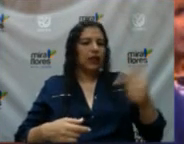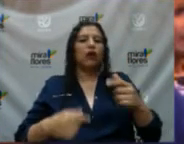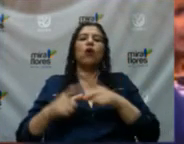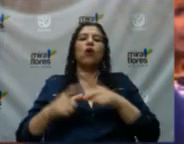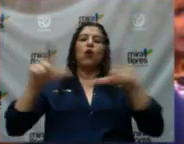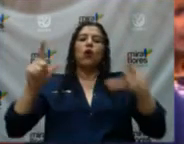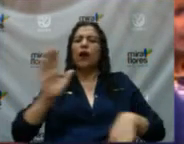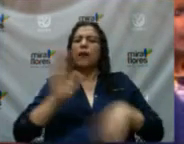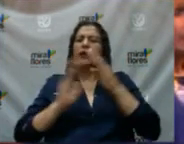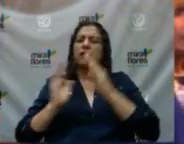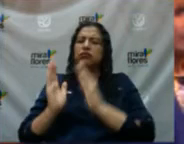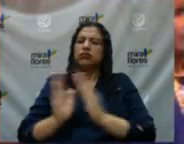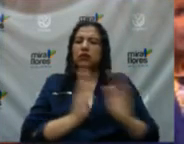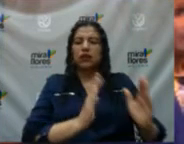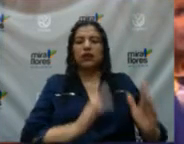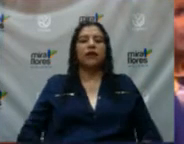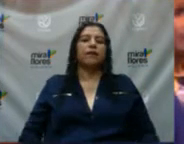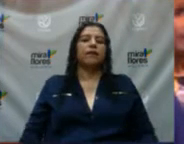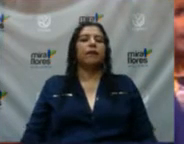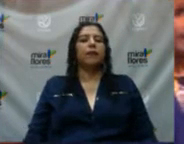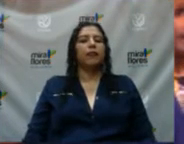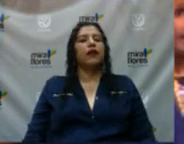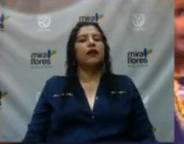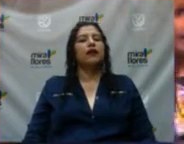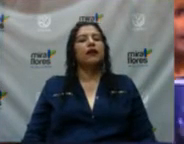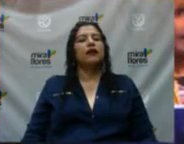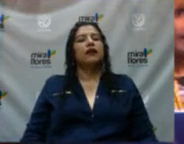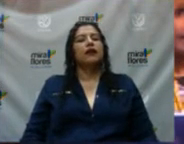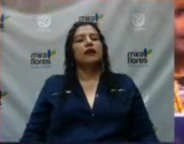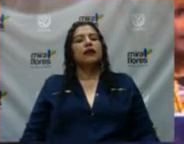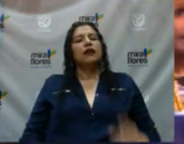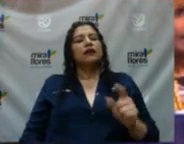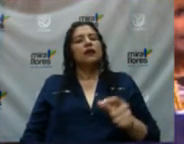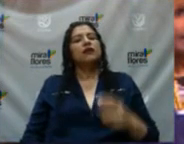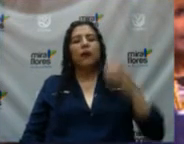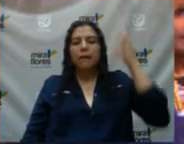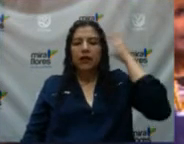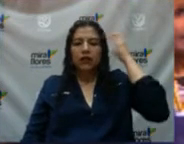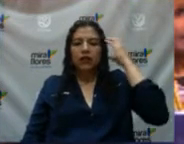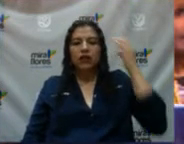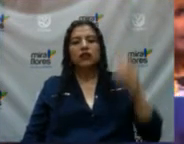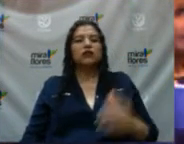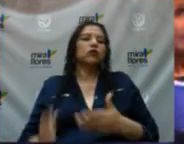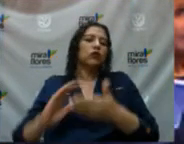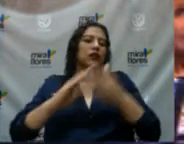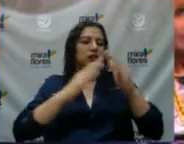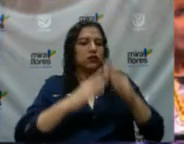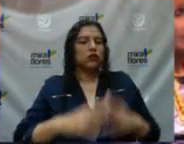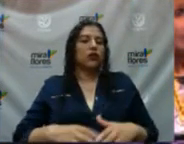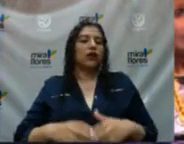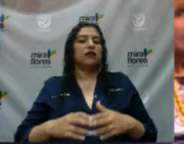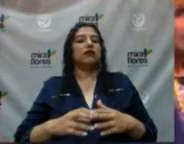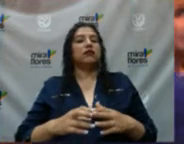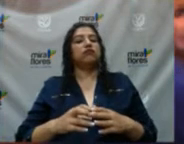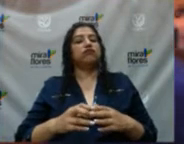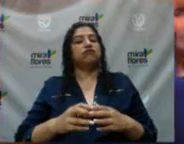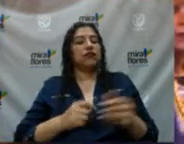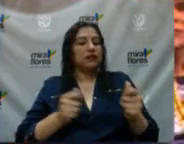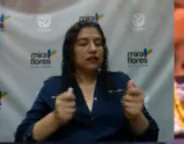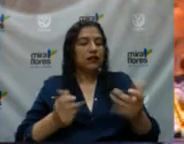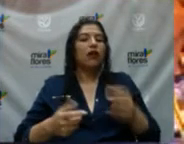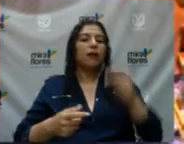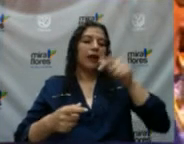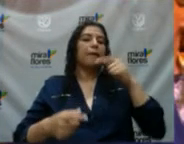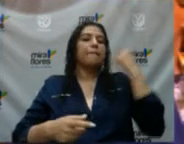más ordenada. Siendo Miraflores una ciudad dinámica, para el próximo año, o este año